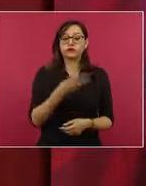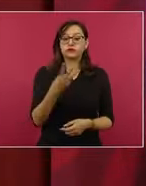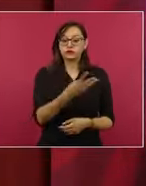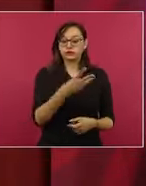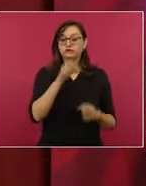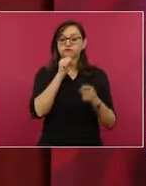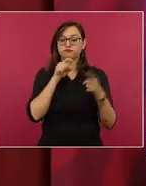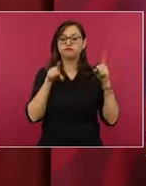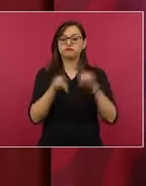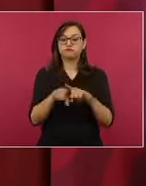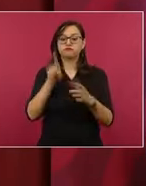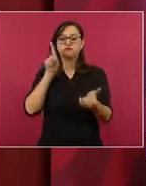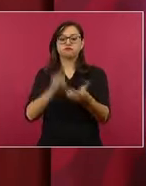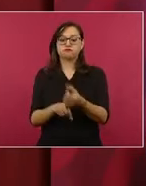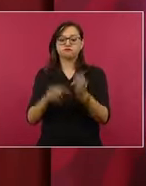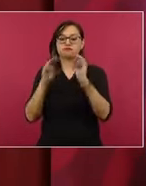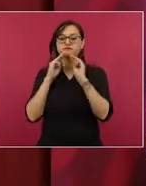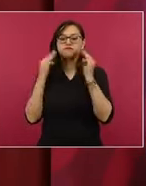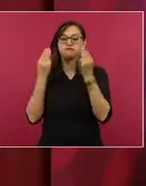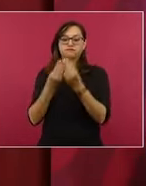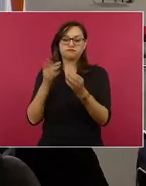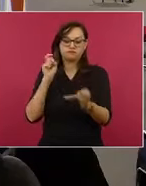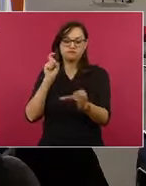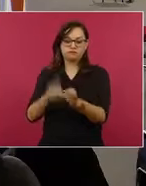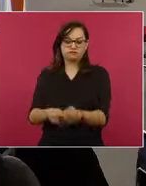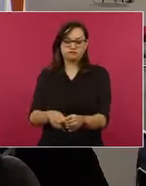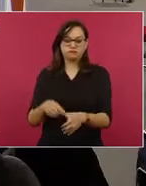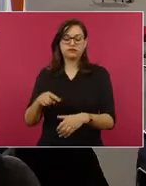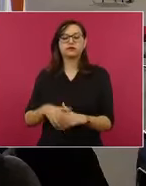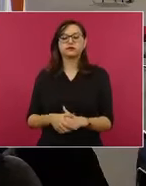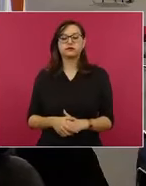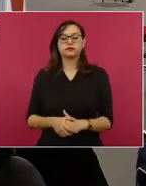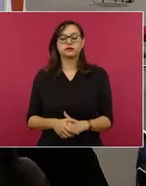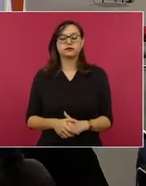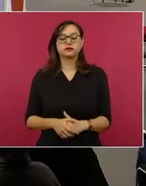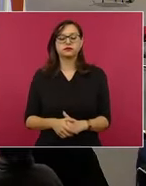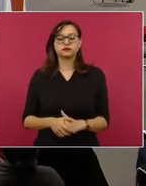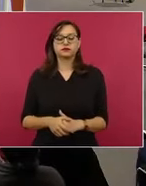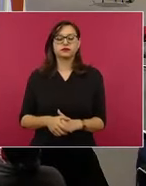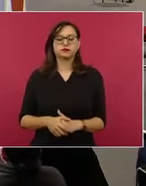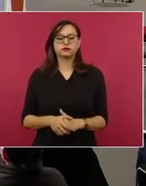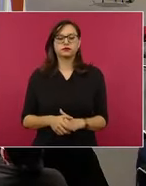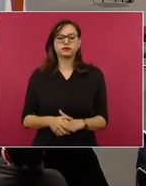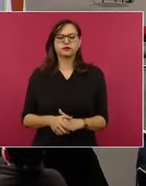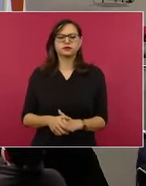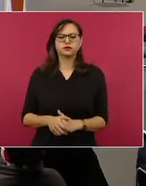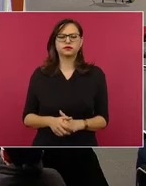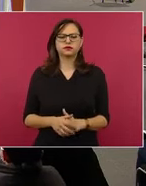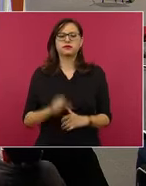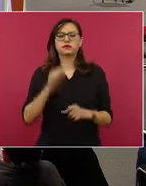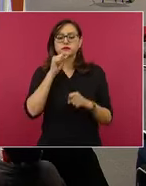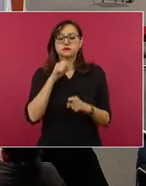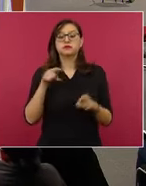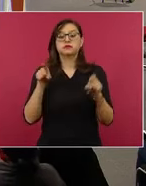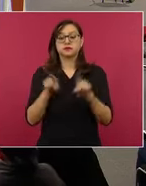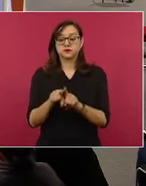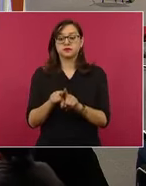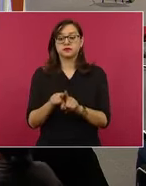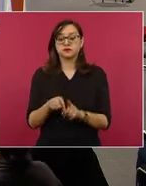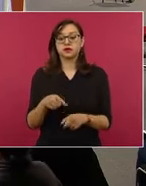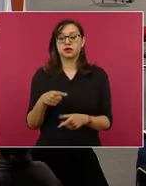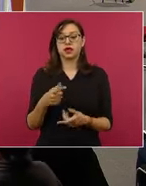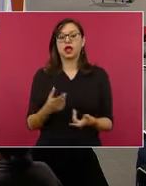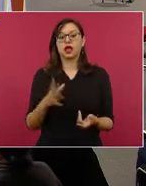secuestros y de homicidios. Adelante. También está la detención de un secuestrador